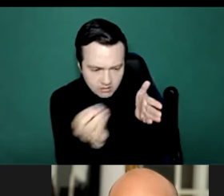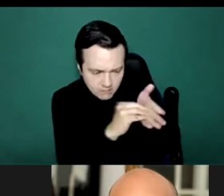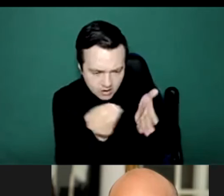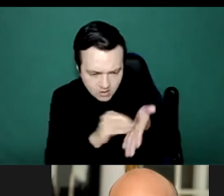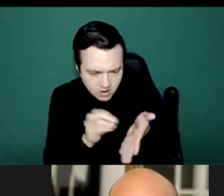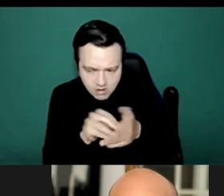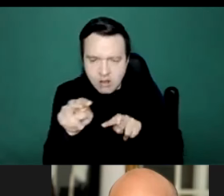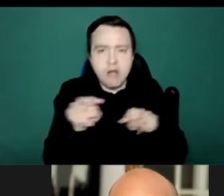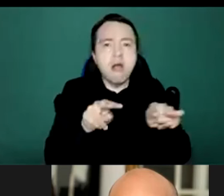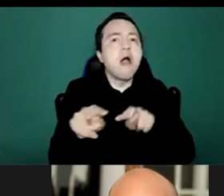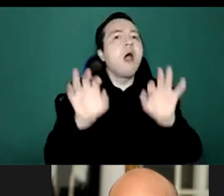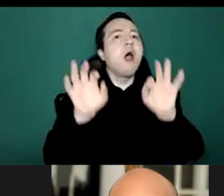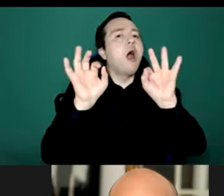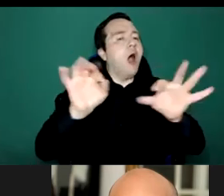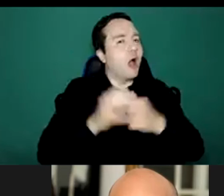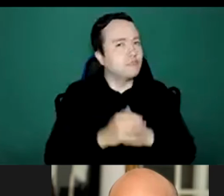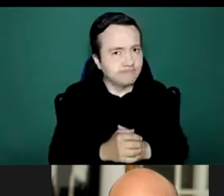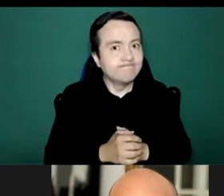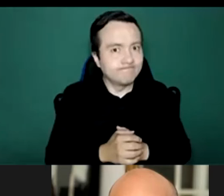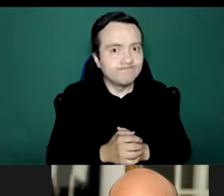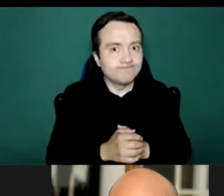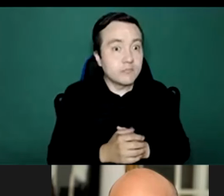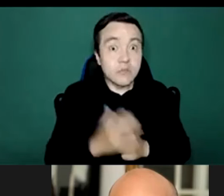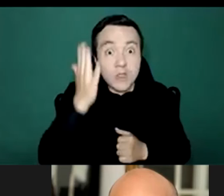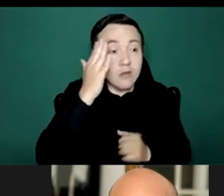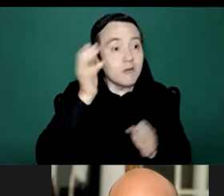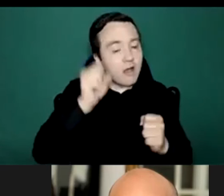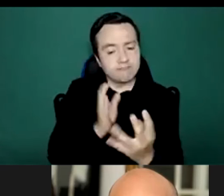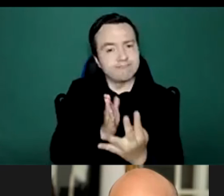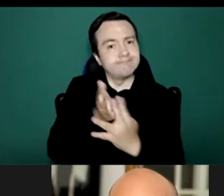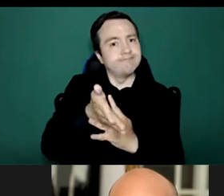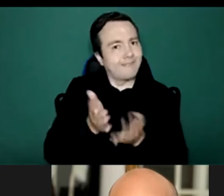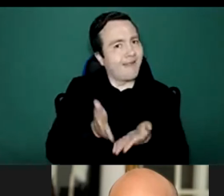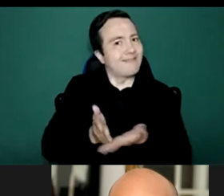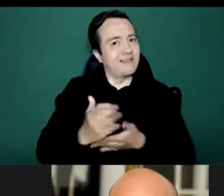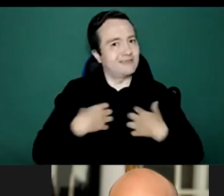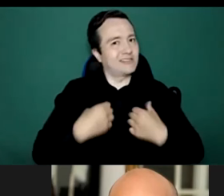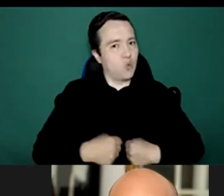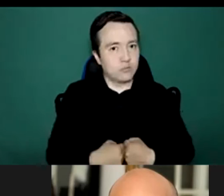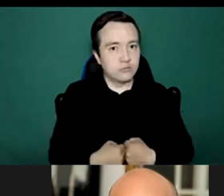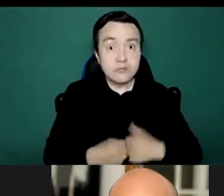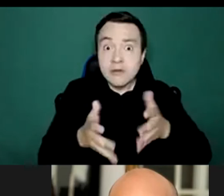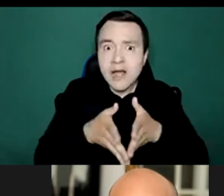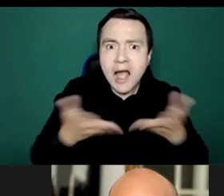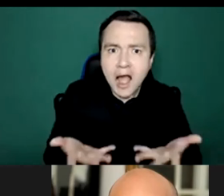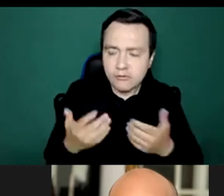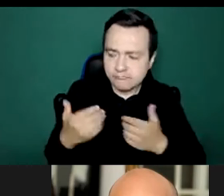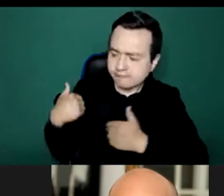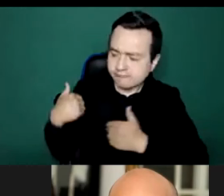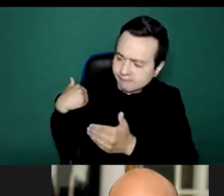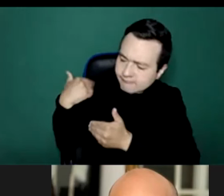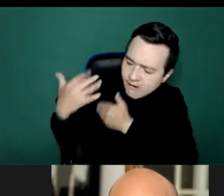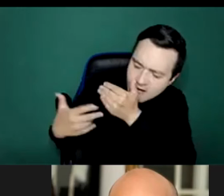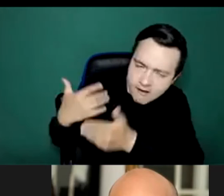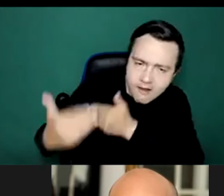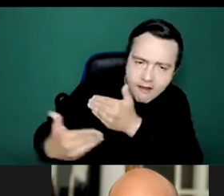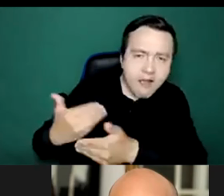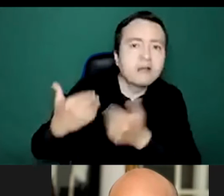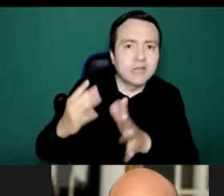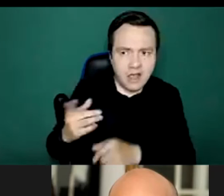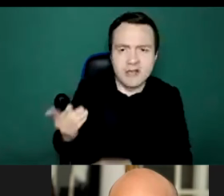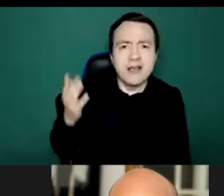que generan essas barreiras. Aproveitando o conhecimento acumulado nos últimos anos por vários colegas que estão